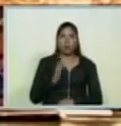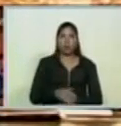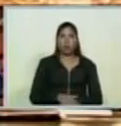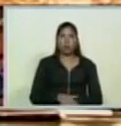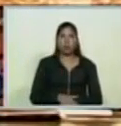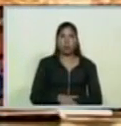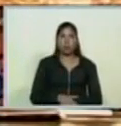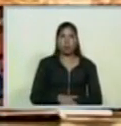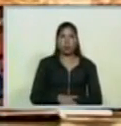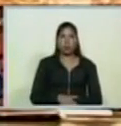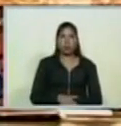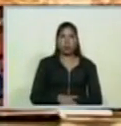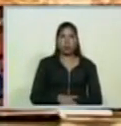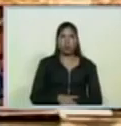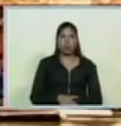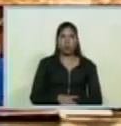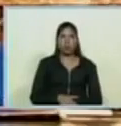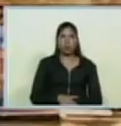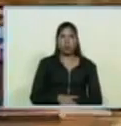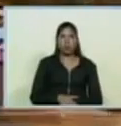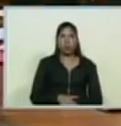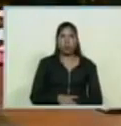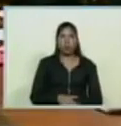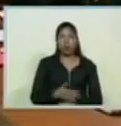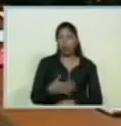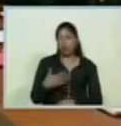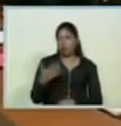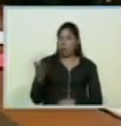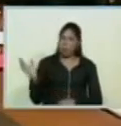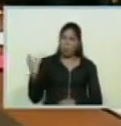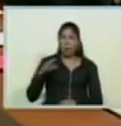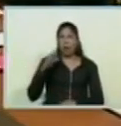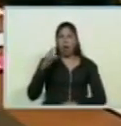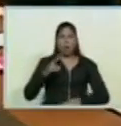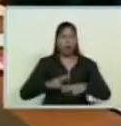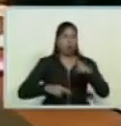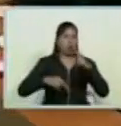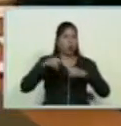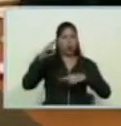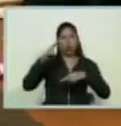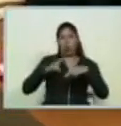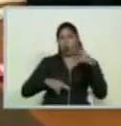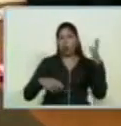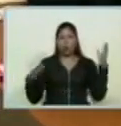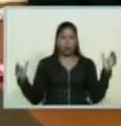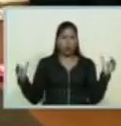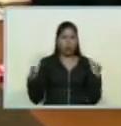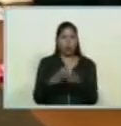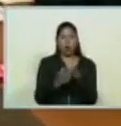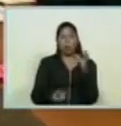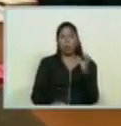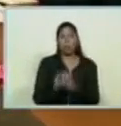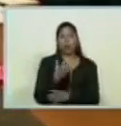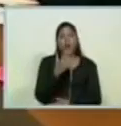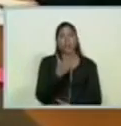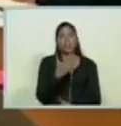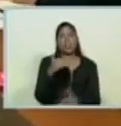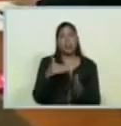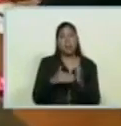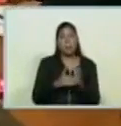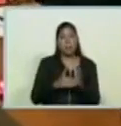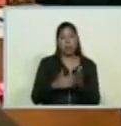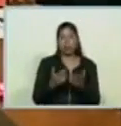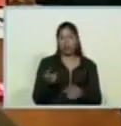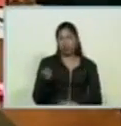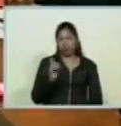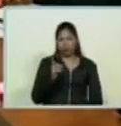No nos pongamos a veces preciosistas. Vamos a construir 3.000 bases de misiones y nos lleva un año. No vale.